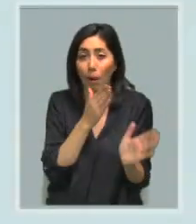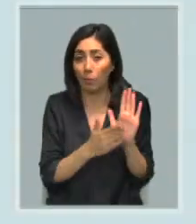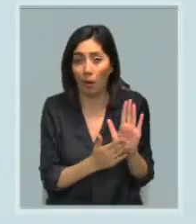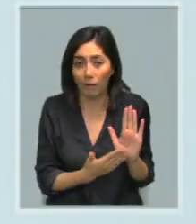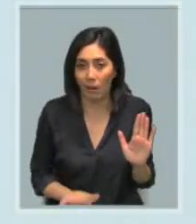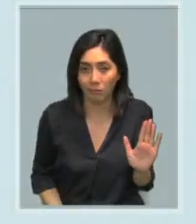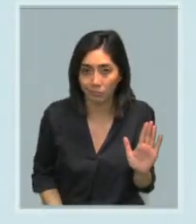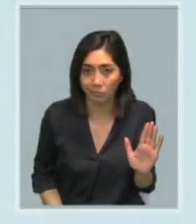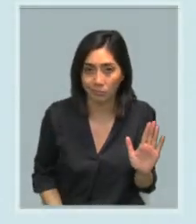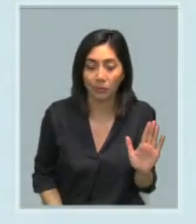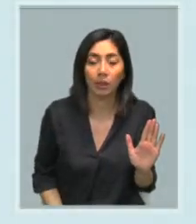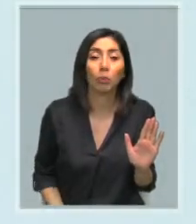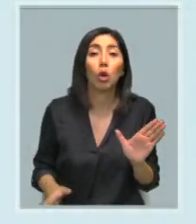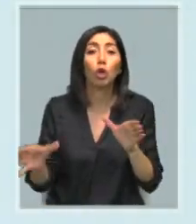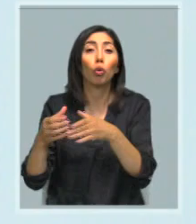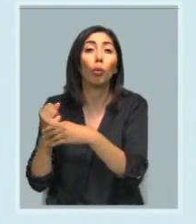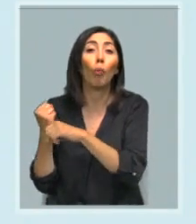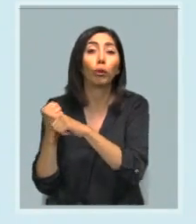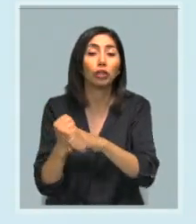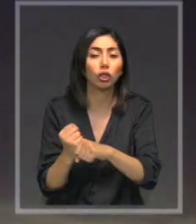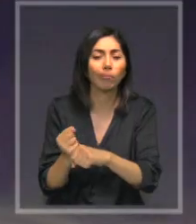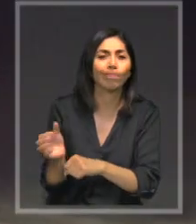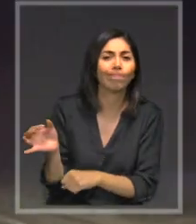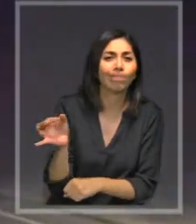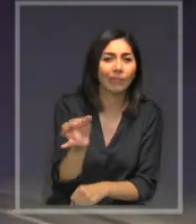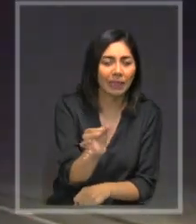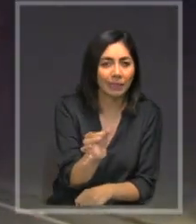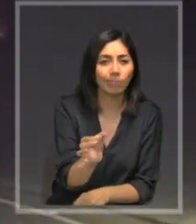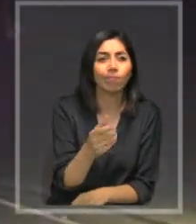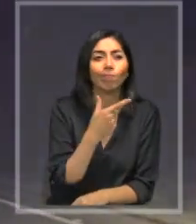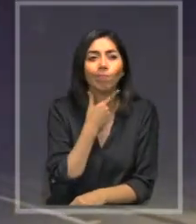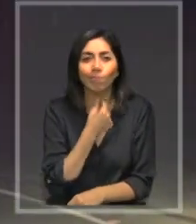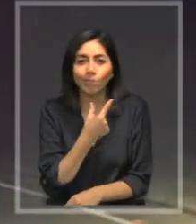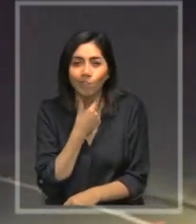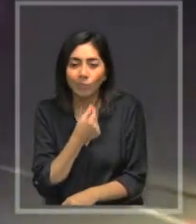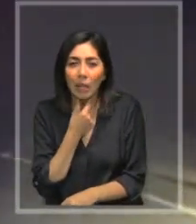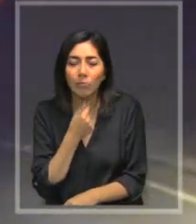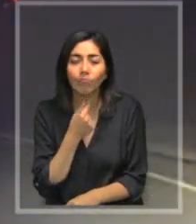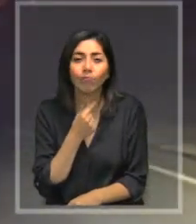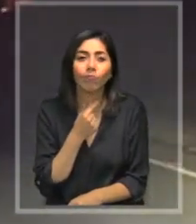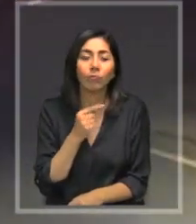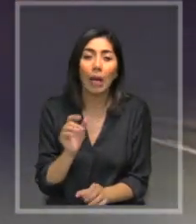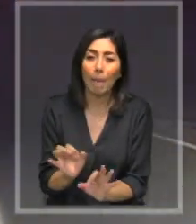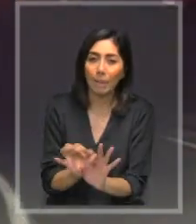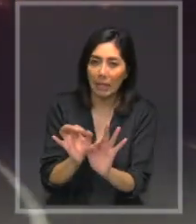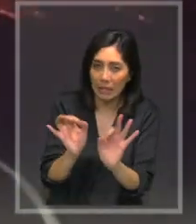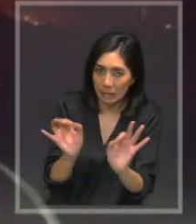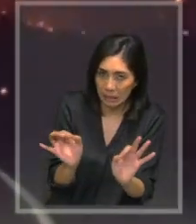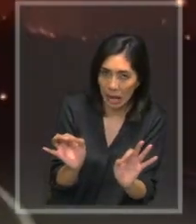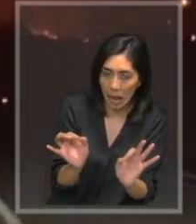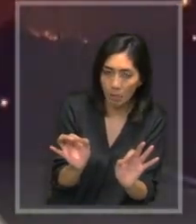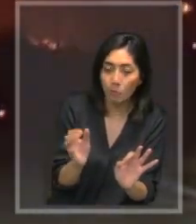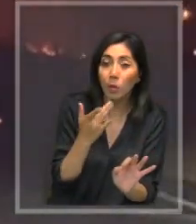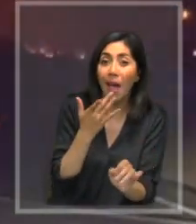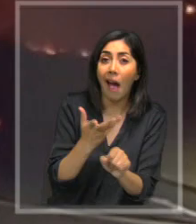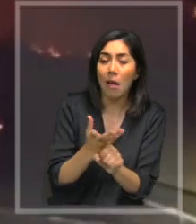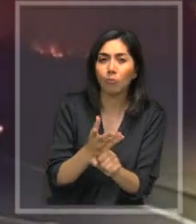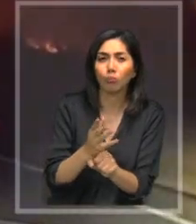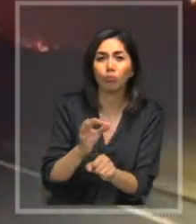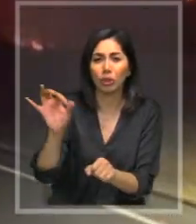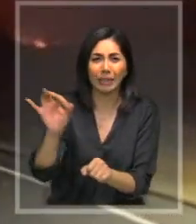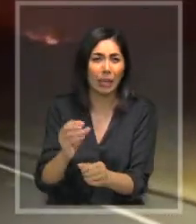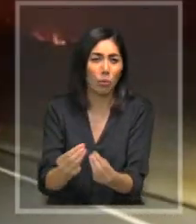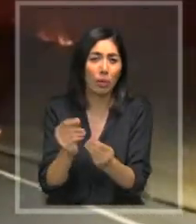la oposición buscan impulsar una sesión especial para abordar la polémica por la cifra de intencionalidad tras los incendios.